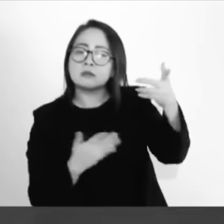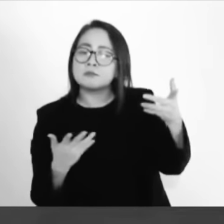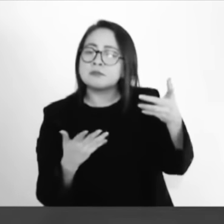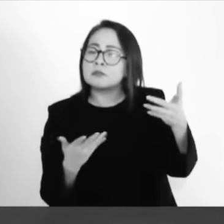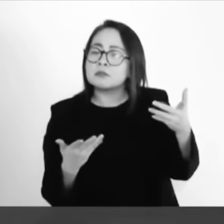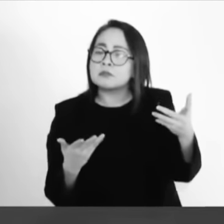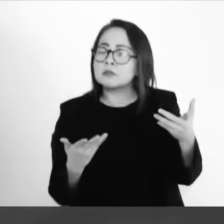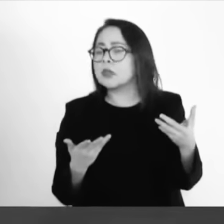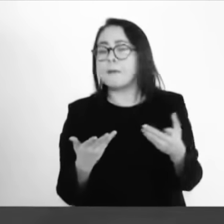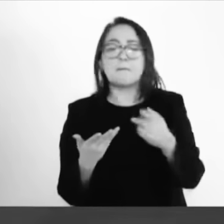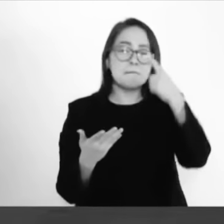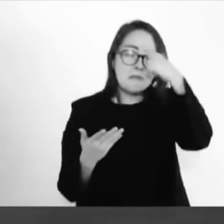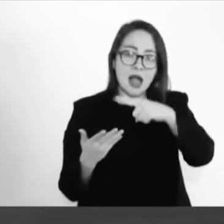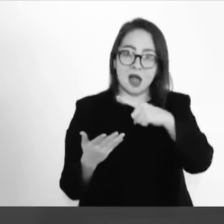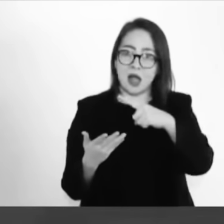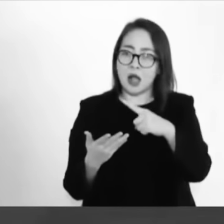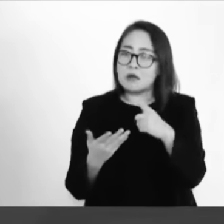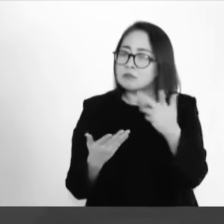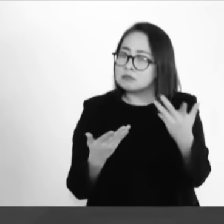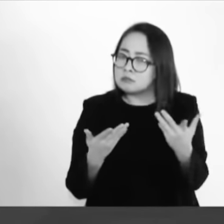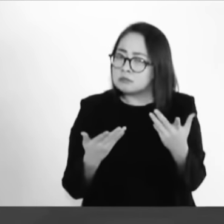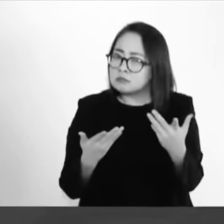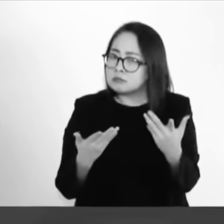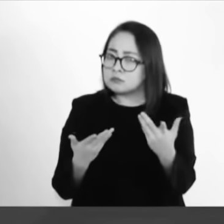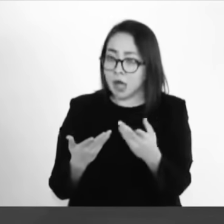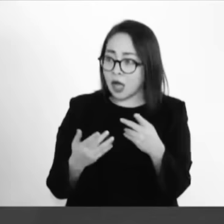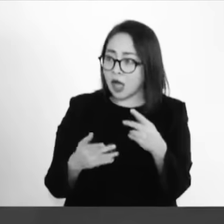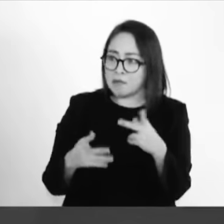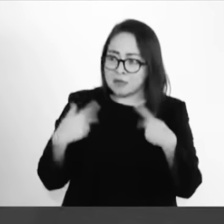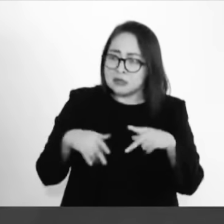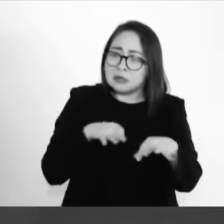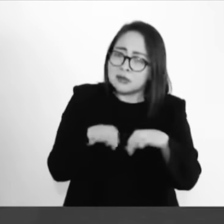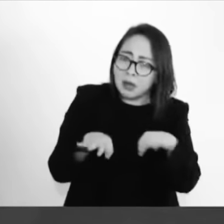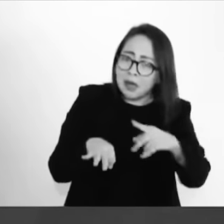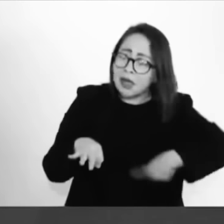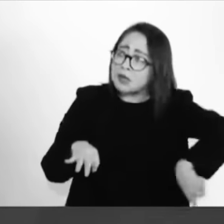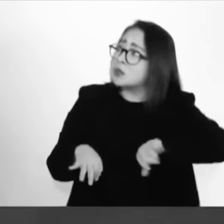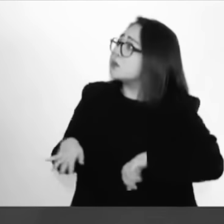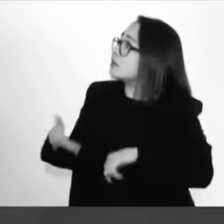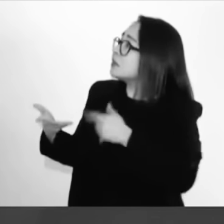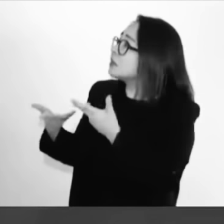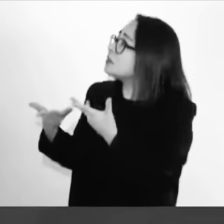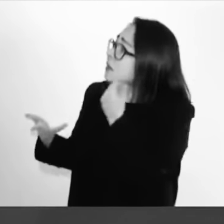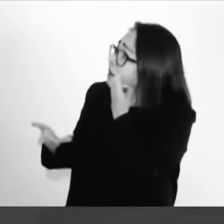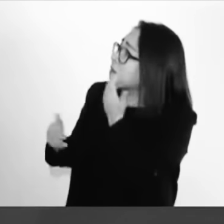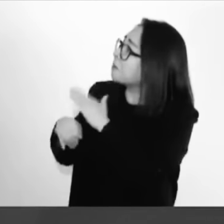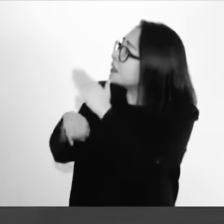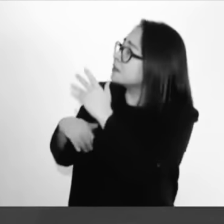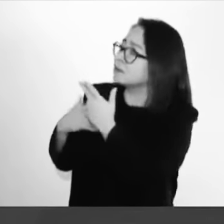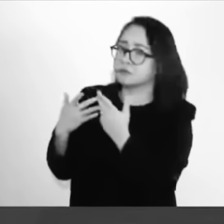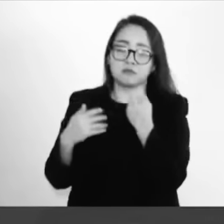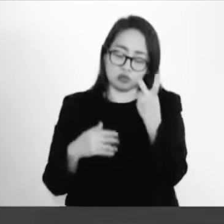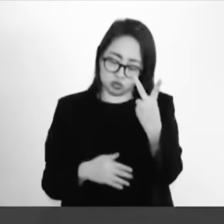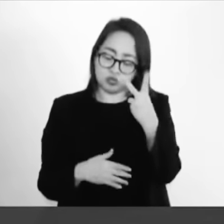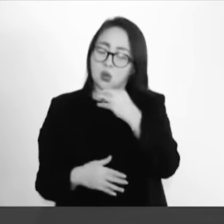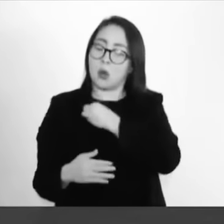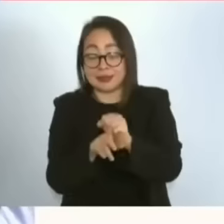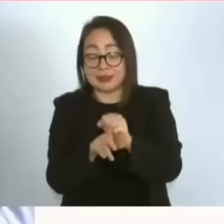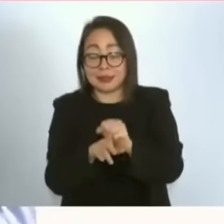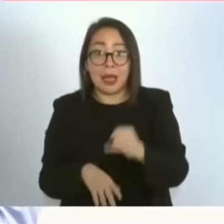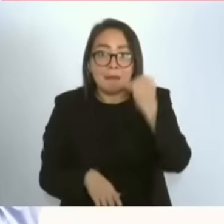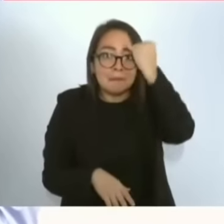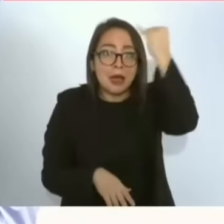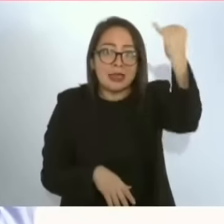legislación contraria a los intereses de los trabajadores. Son los dos compromisos que hago aquí en Río